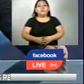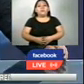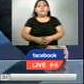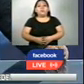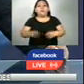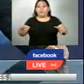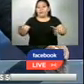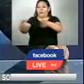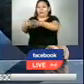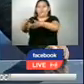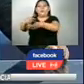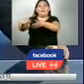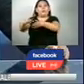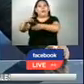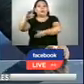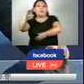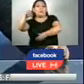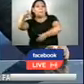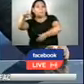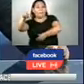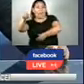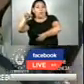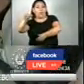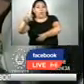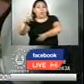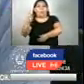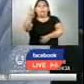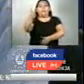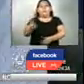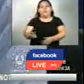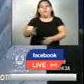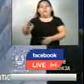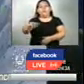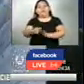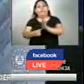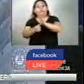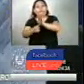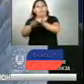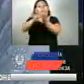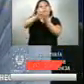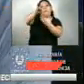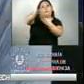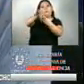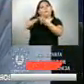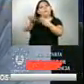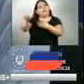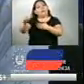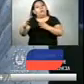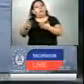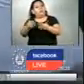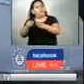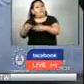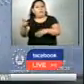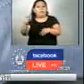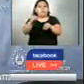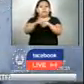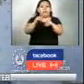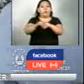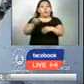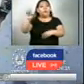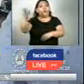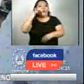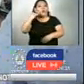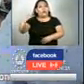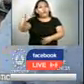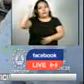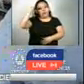La Comisión Ejecutiva Portuaria Autónoma, el Comisionado Presidencial para Proyectos Estratégicos y representantes de un banco coreano